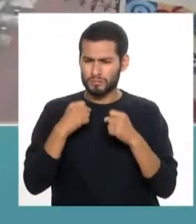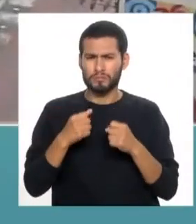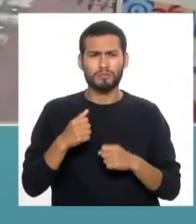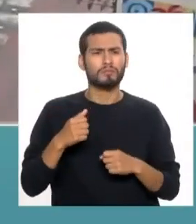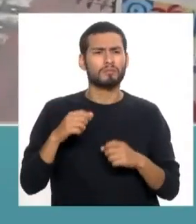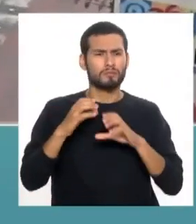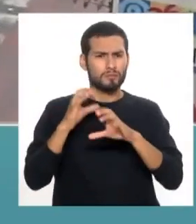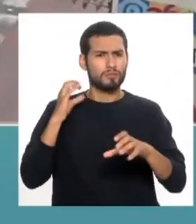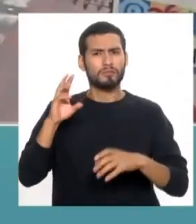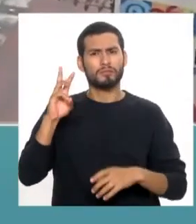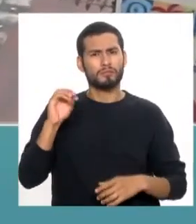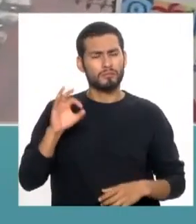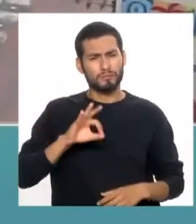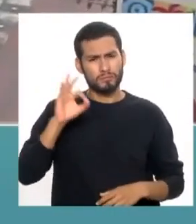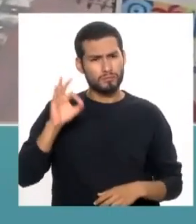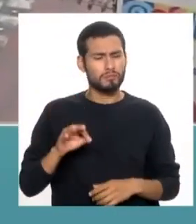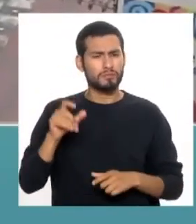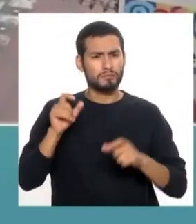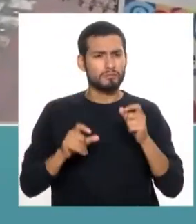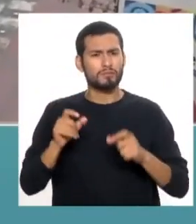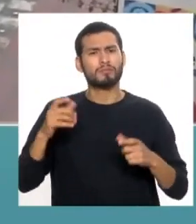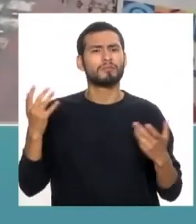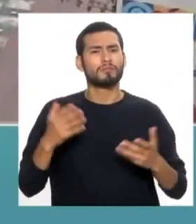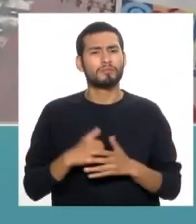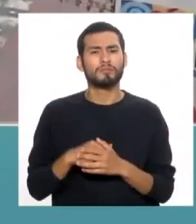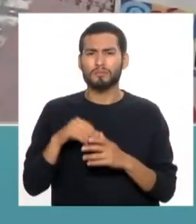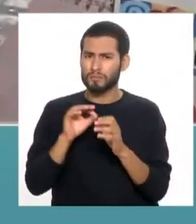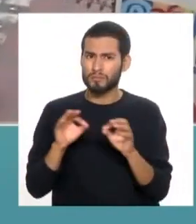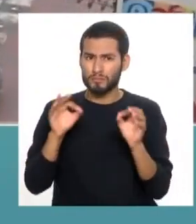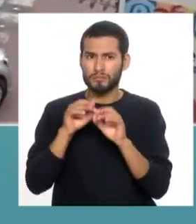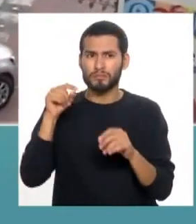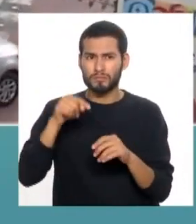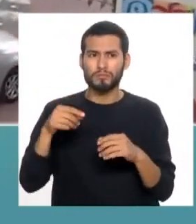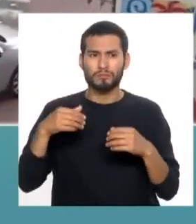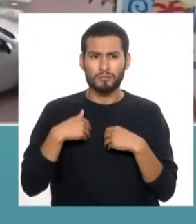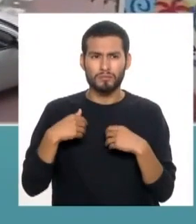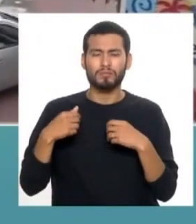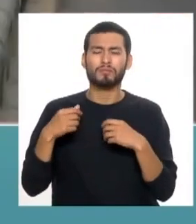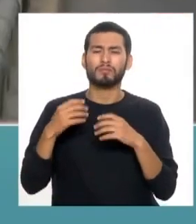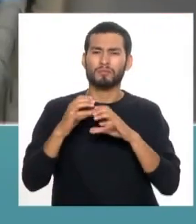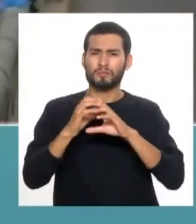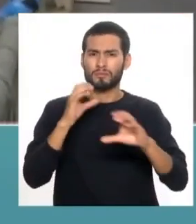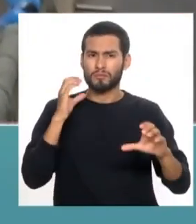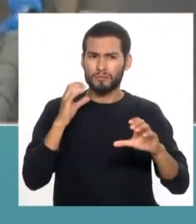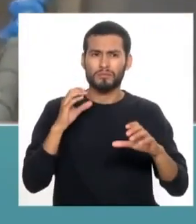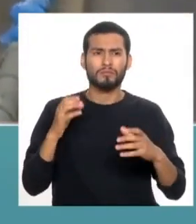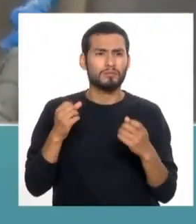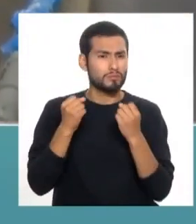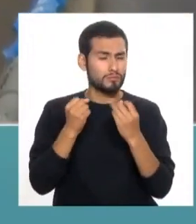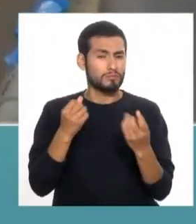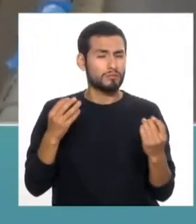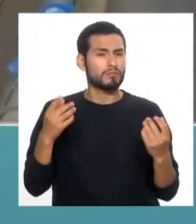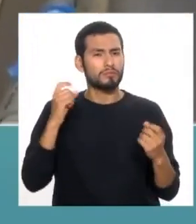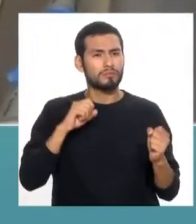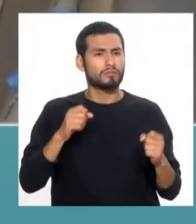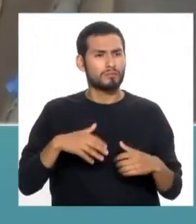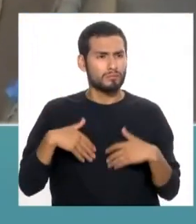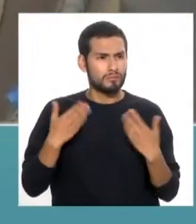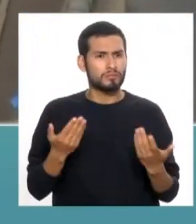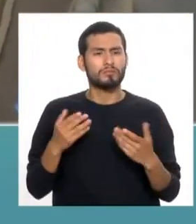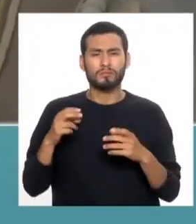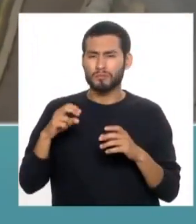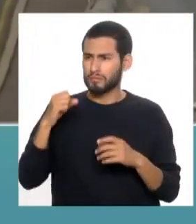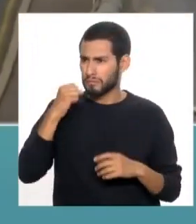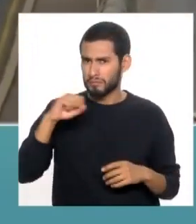del 60% de personas nos movilizamos principalmente en transporte público masivo para poder hacer